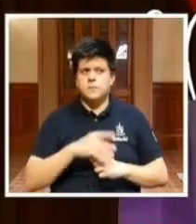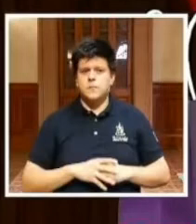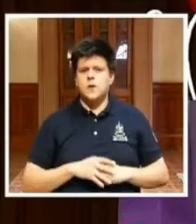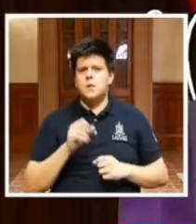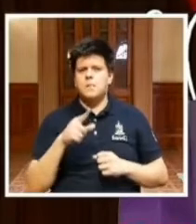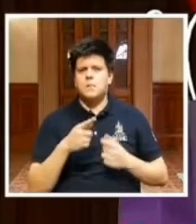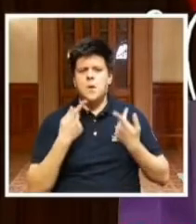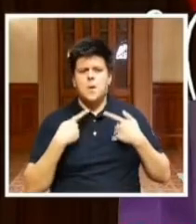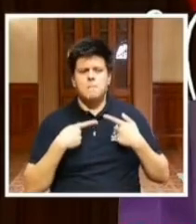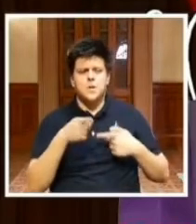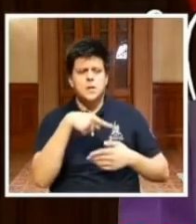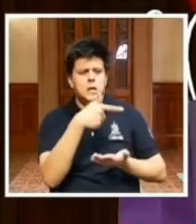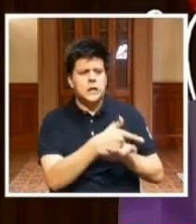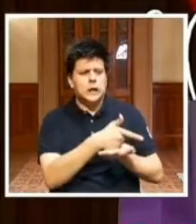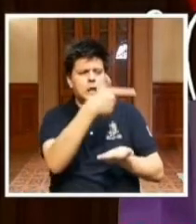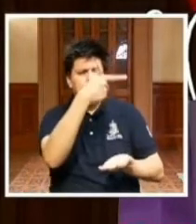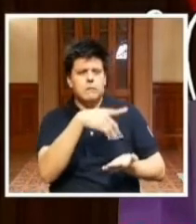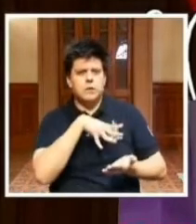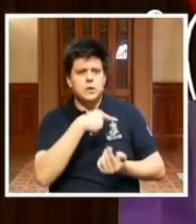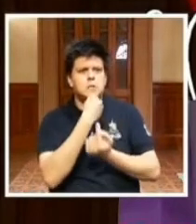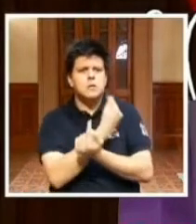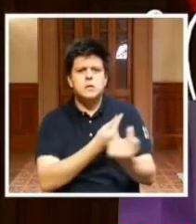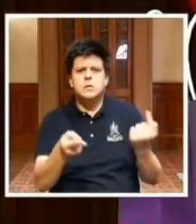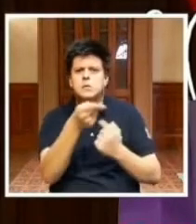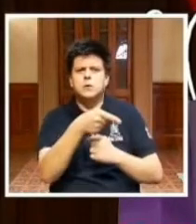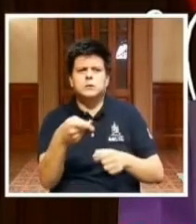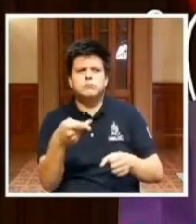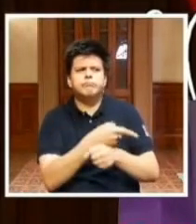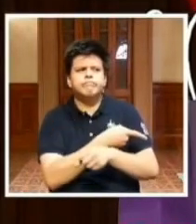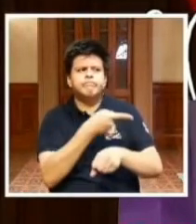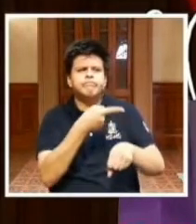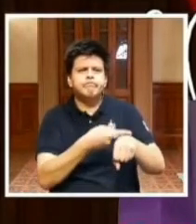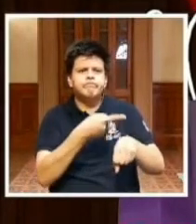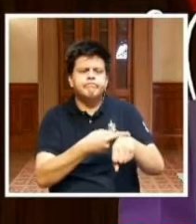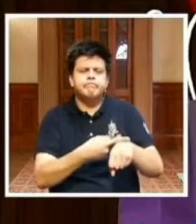grupo de riesgo en los niños son aquellos que tienen enfermedades